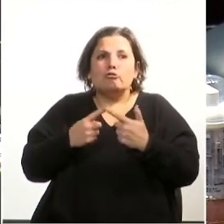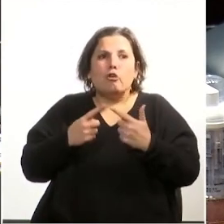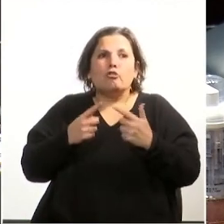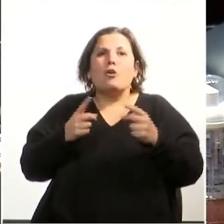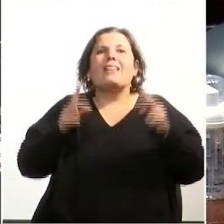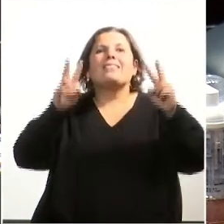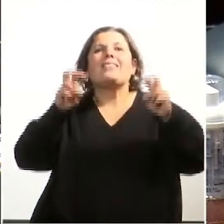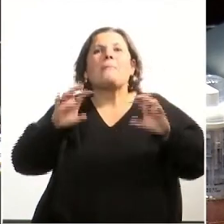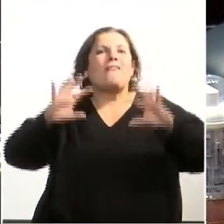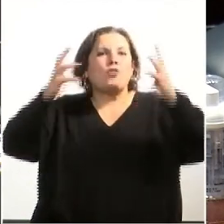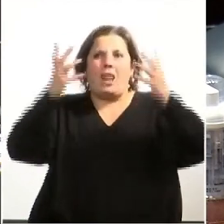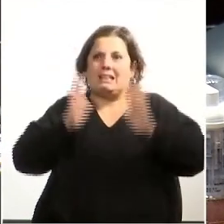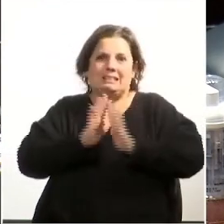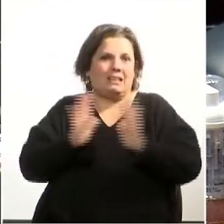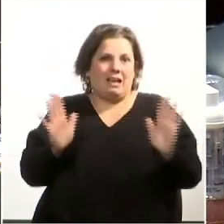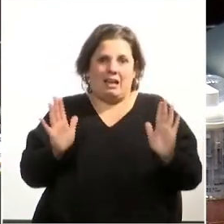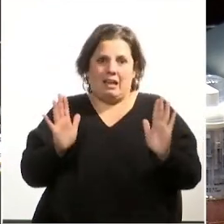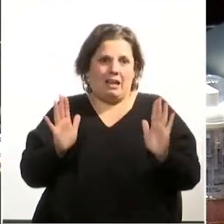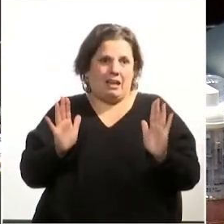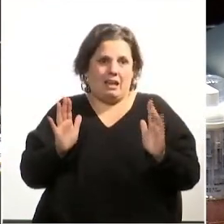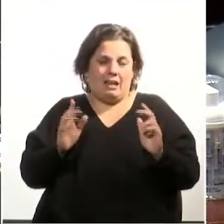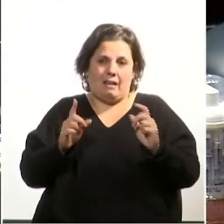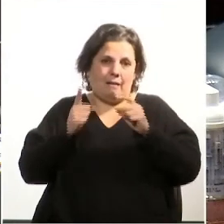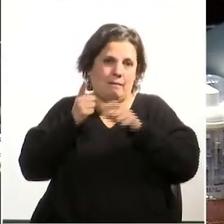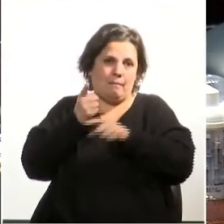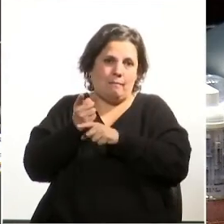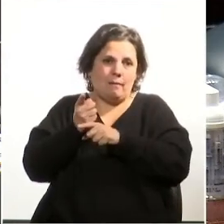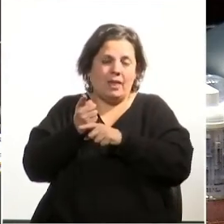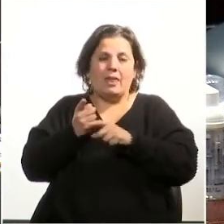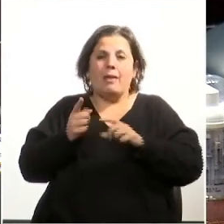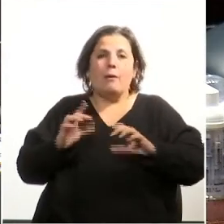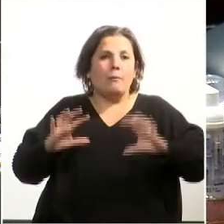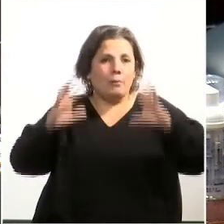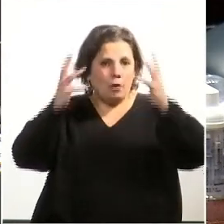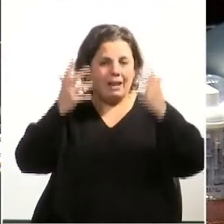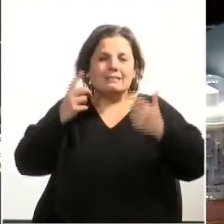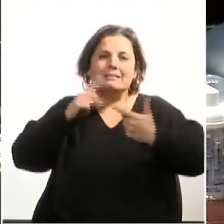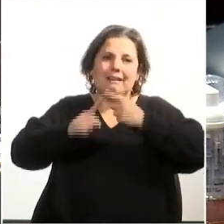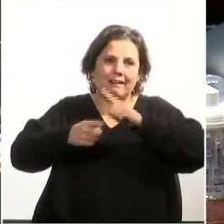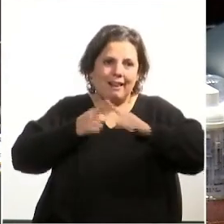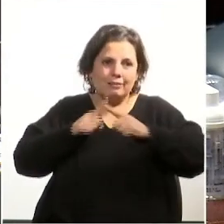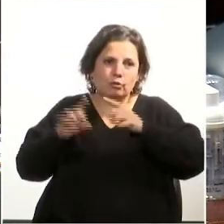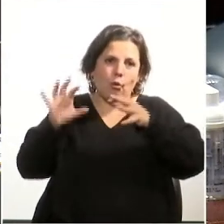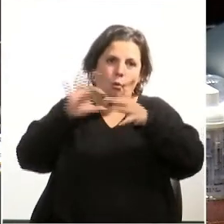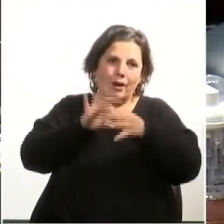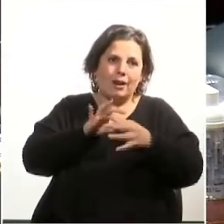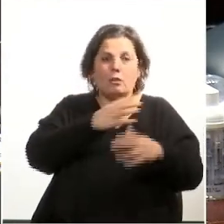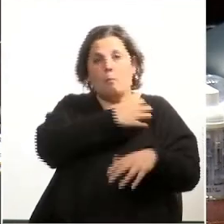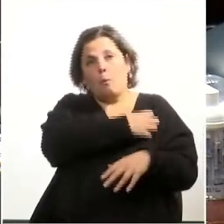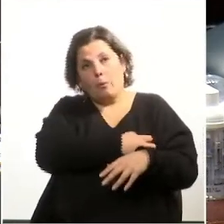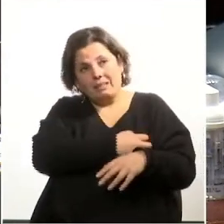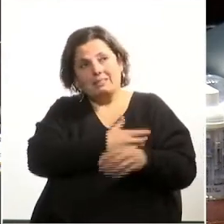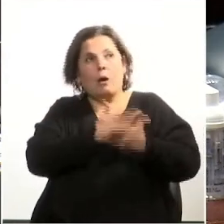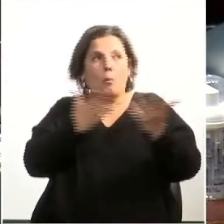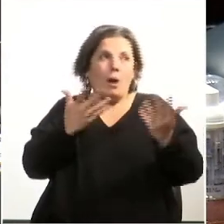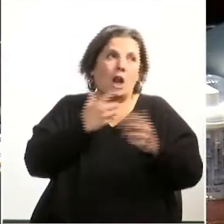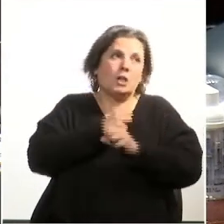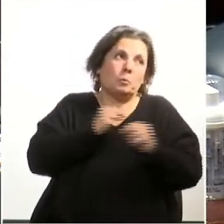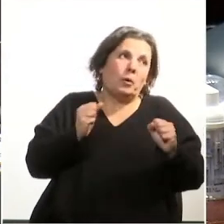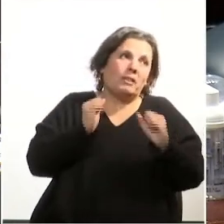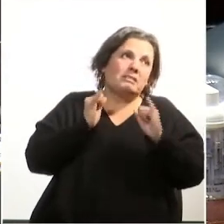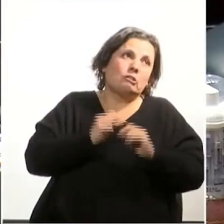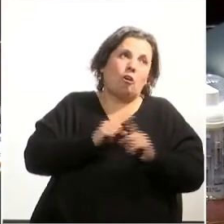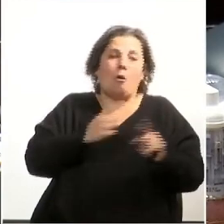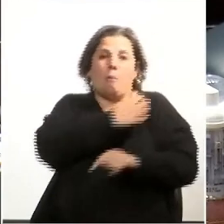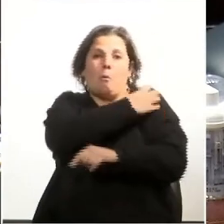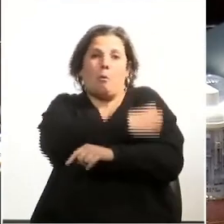enjuiciando es el tema de la violencia. ¿Y la violencia tiene relación con la pobreza? Bueno, puede ser que tenga relación